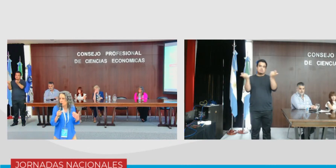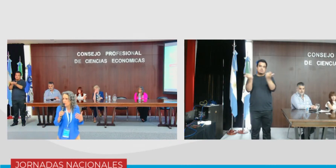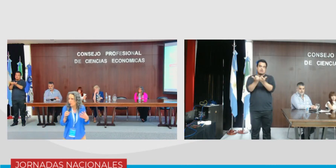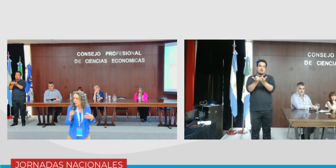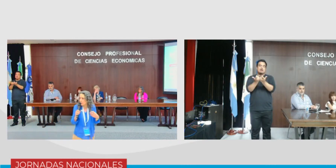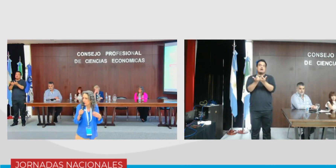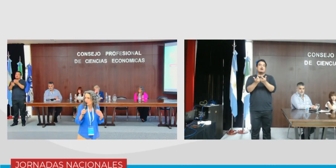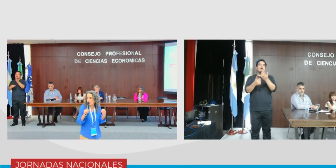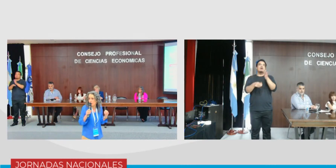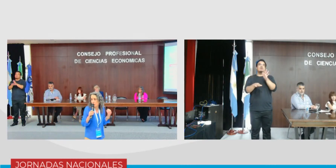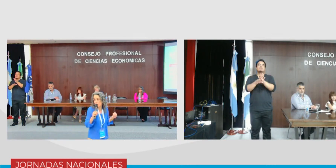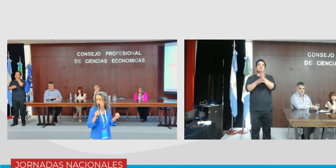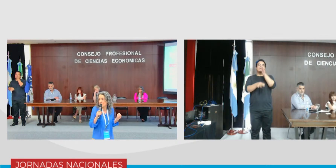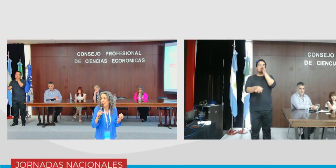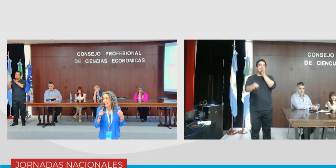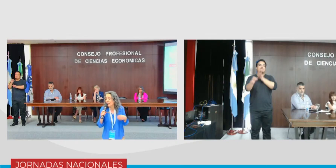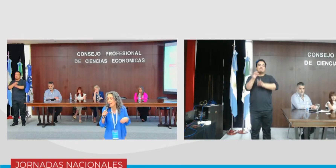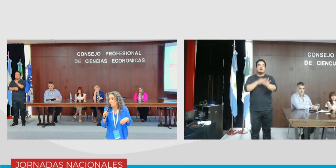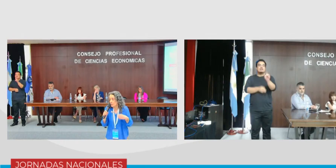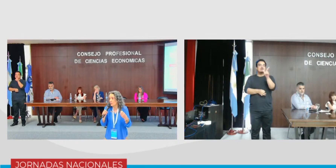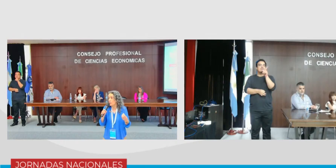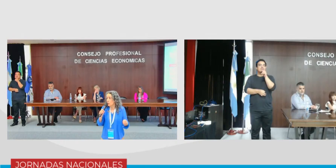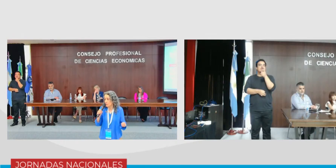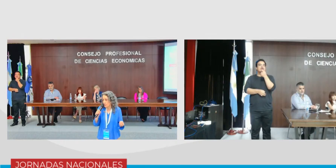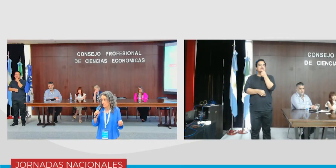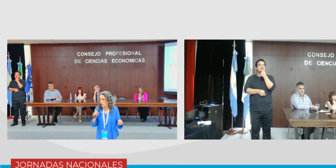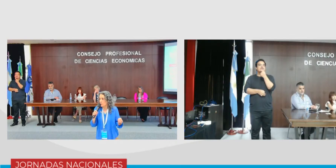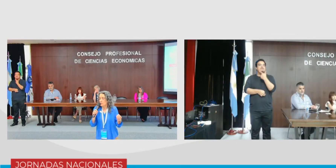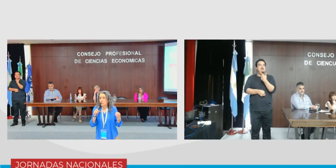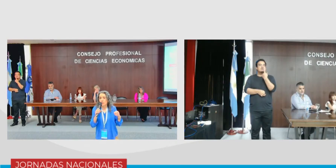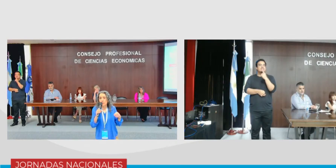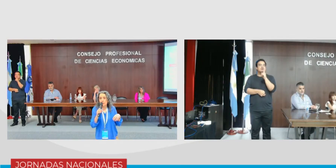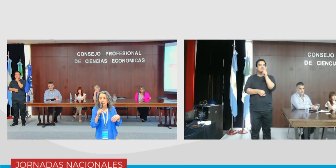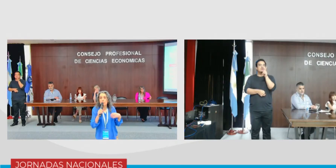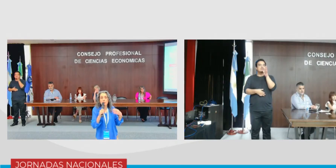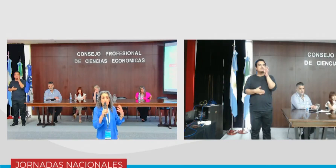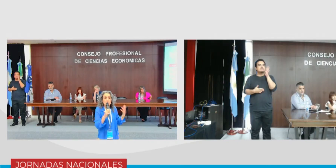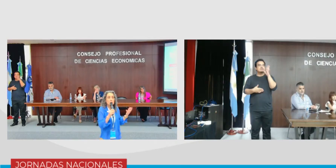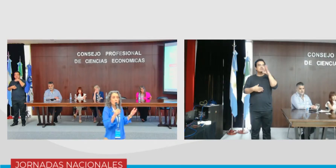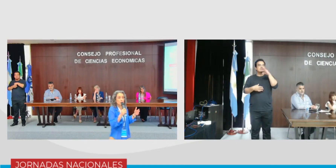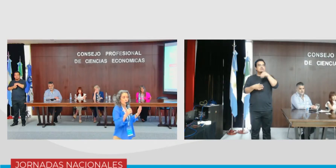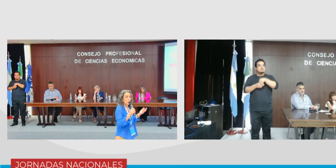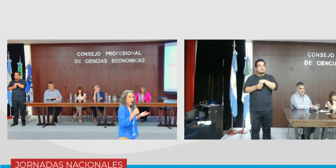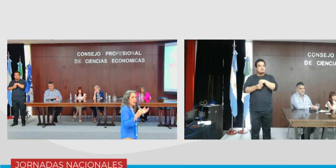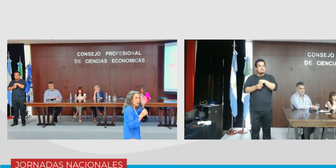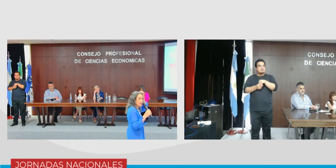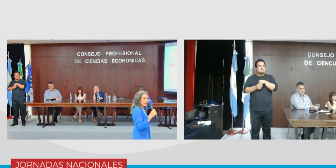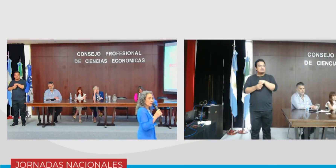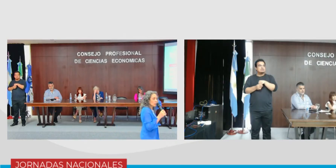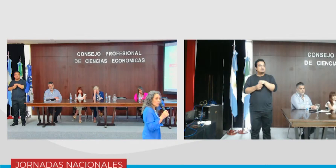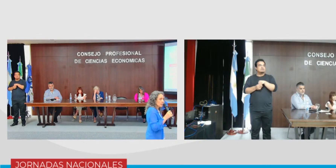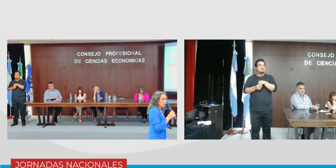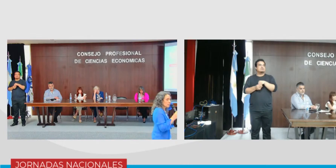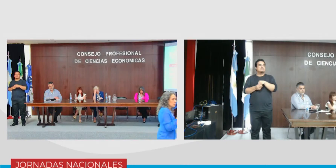y sin que deja consecuencias en el alma de quien lo hace y en el alma de quien lo provoca de